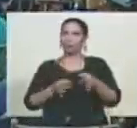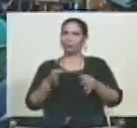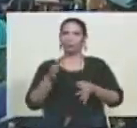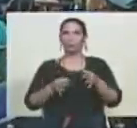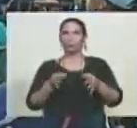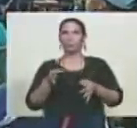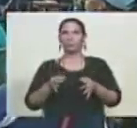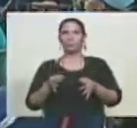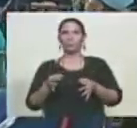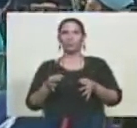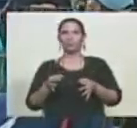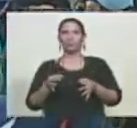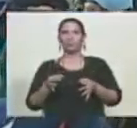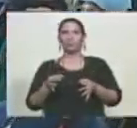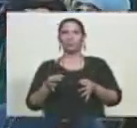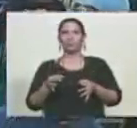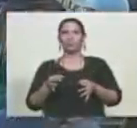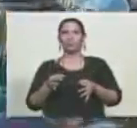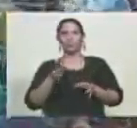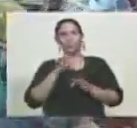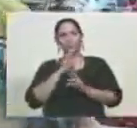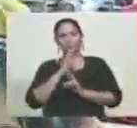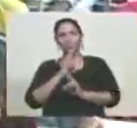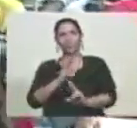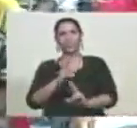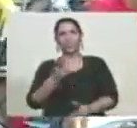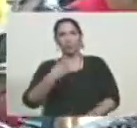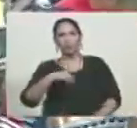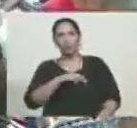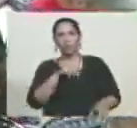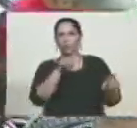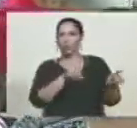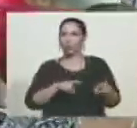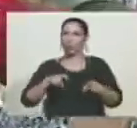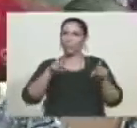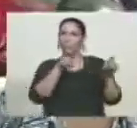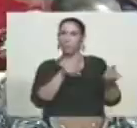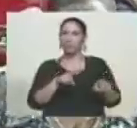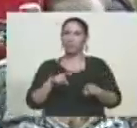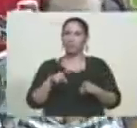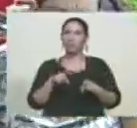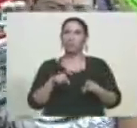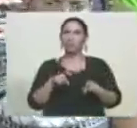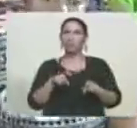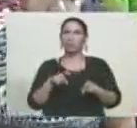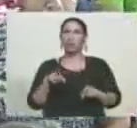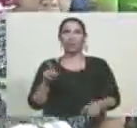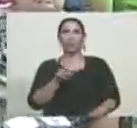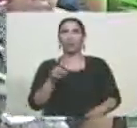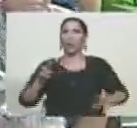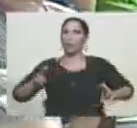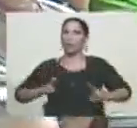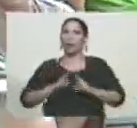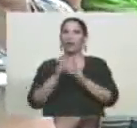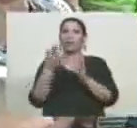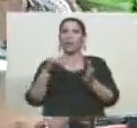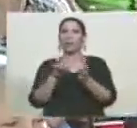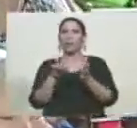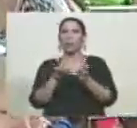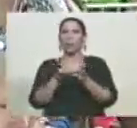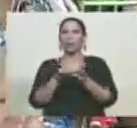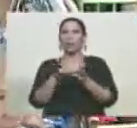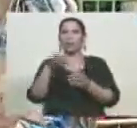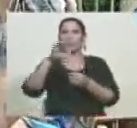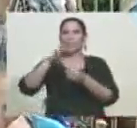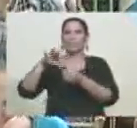Casi al parejo se recuestan a nuestros campesinos hacia las zonas agrarias porque no consiguen dónde sembrar. Y entonces buscan las orillas